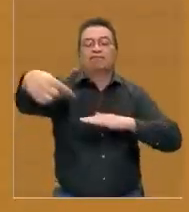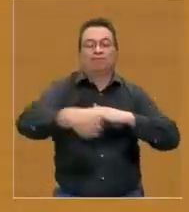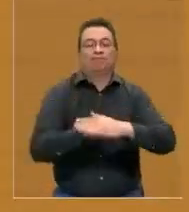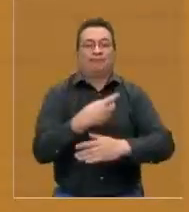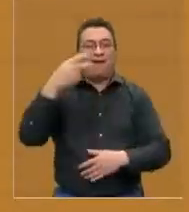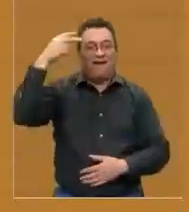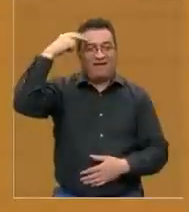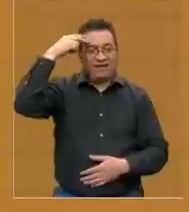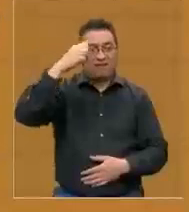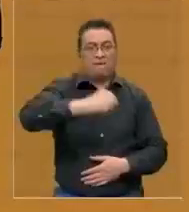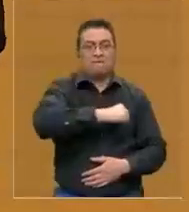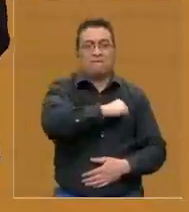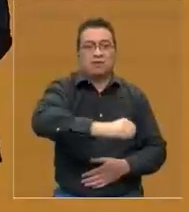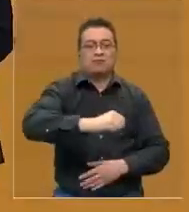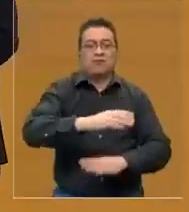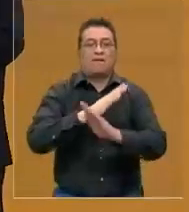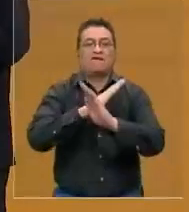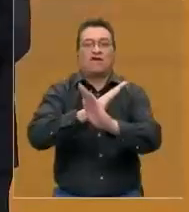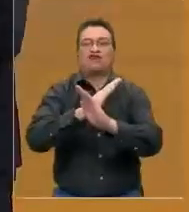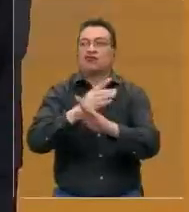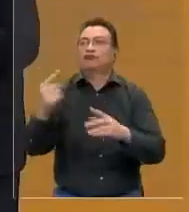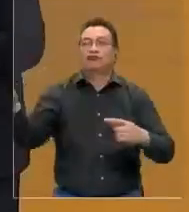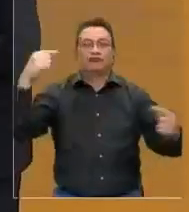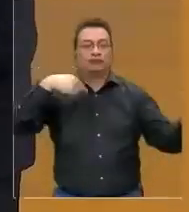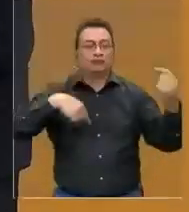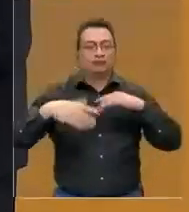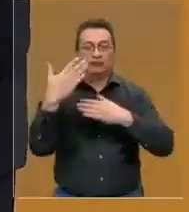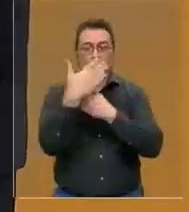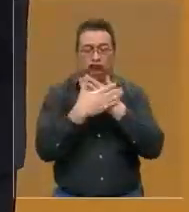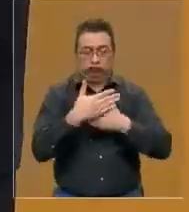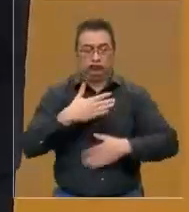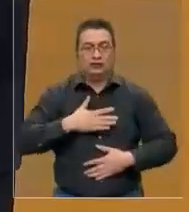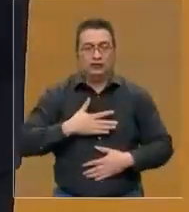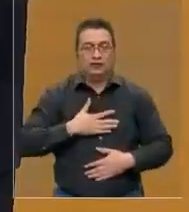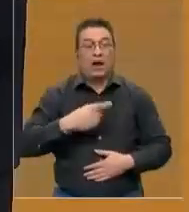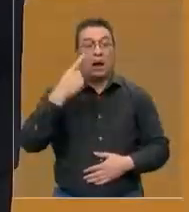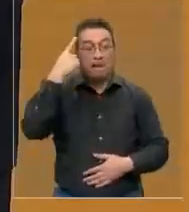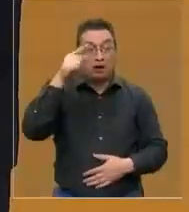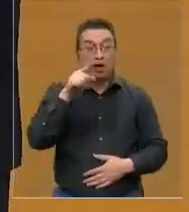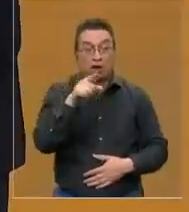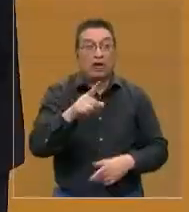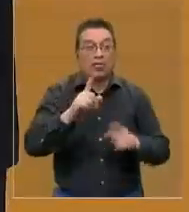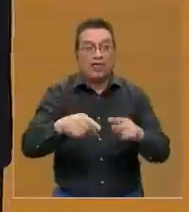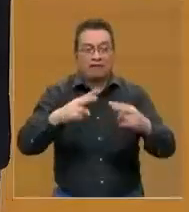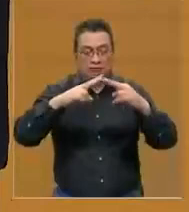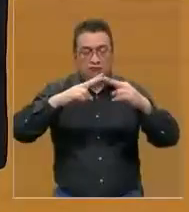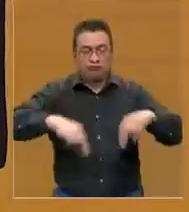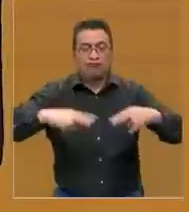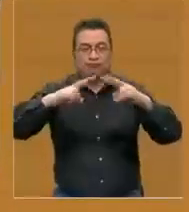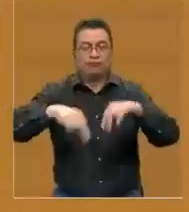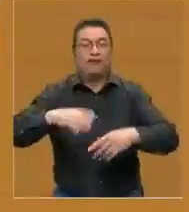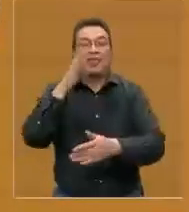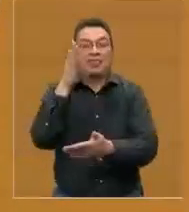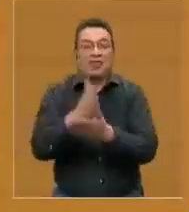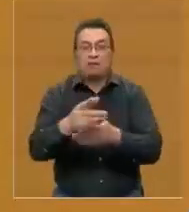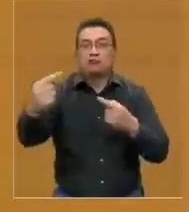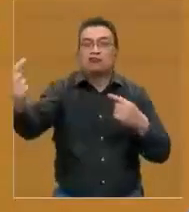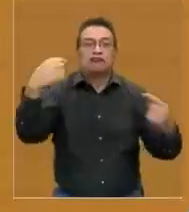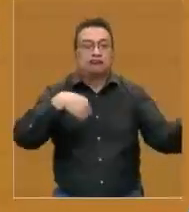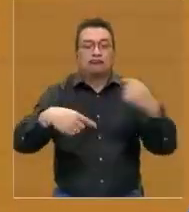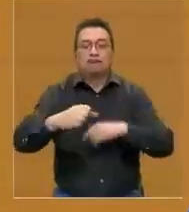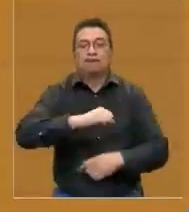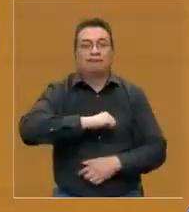Kiev, justamente para tener bloqueada la ciudad, para proteger su capital, pero ellos han tenido que destruir su propia infraestructura para dejar aislado a